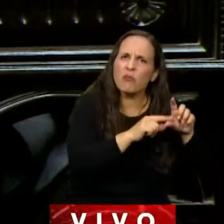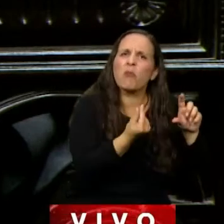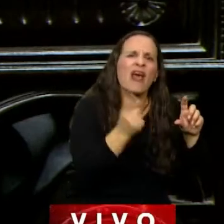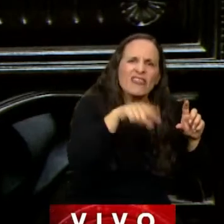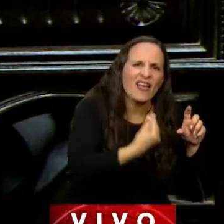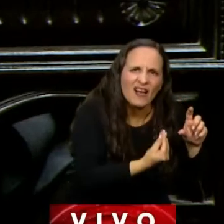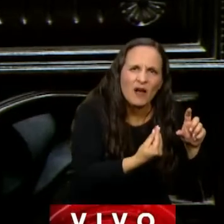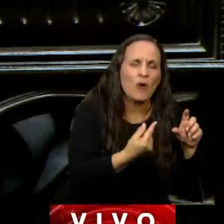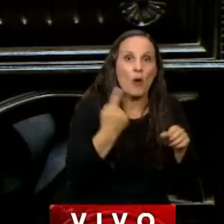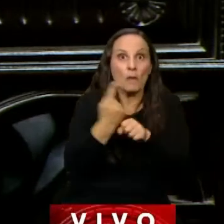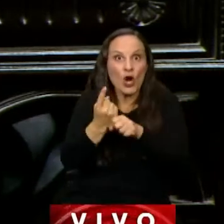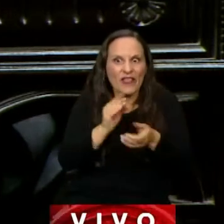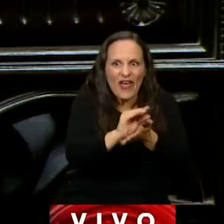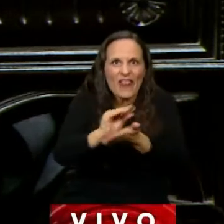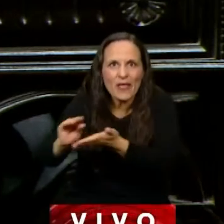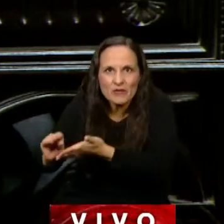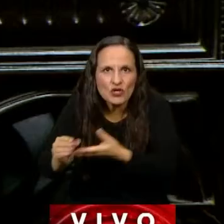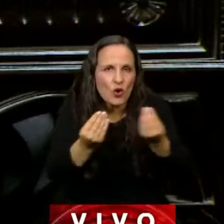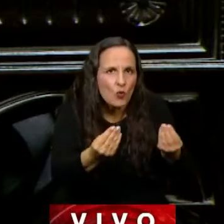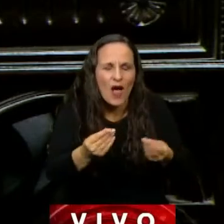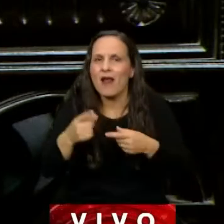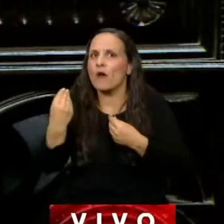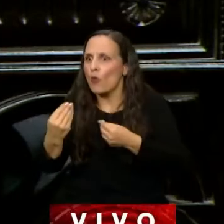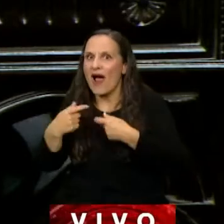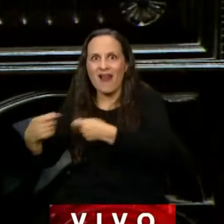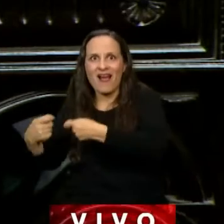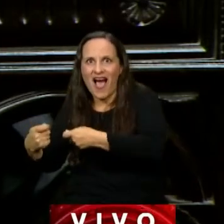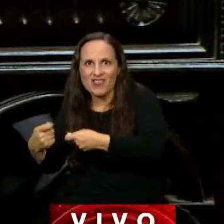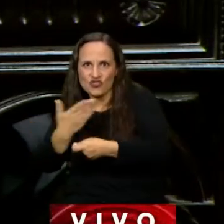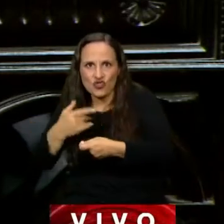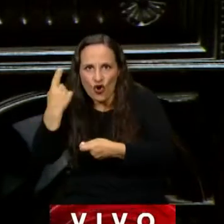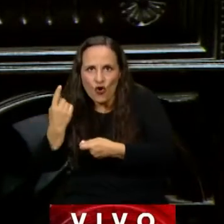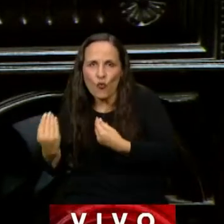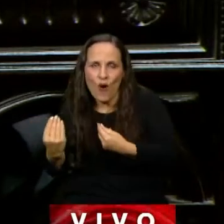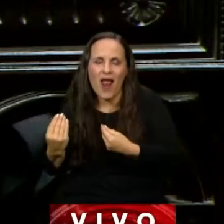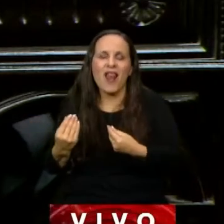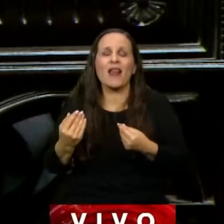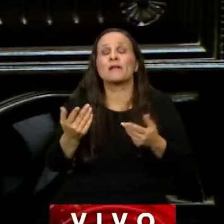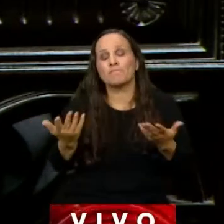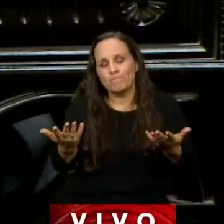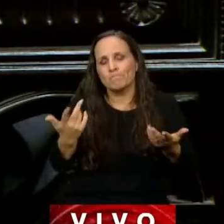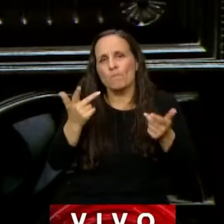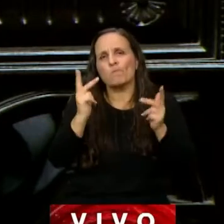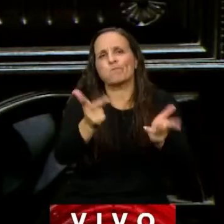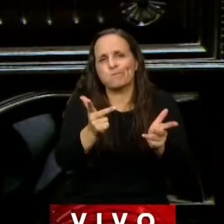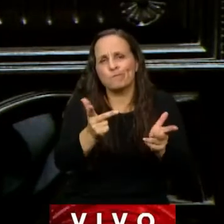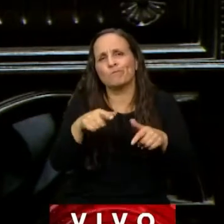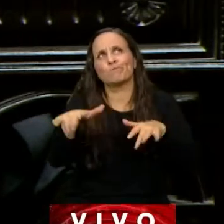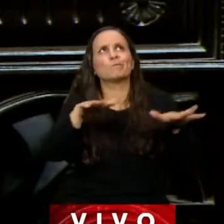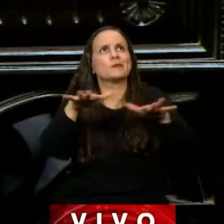las prioridades de inversión y cuál es la del gasto público. Y, como dijimos, si bien se elabora en un contexto